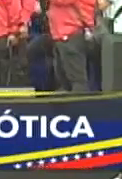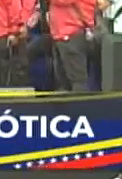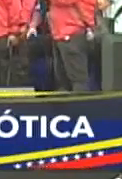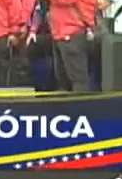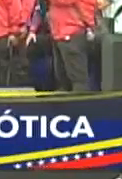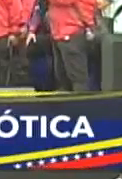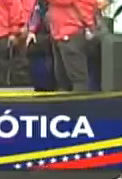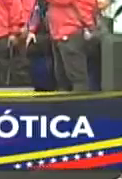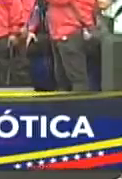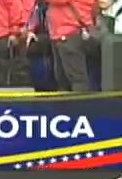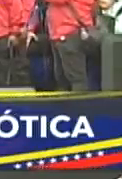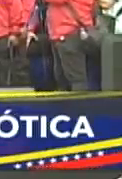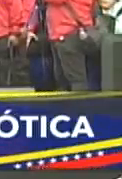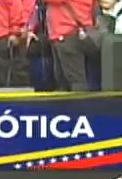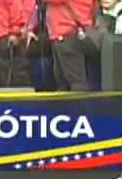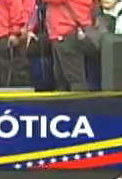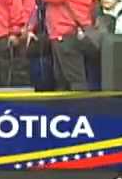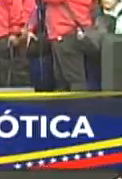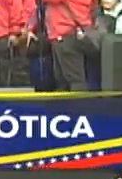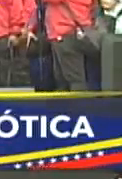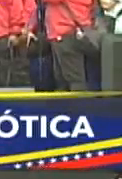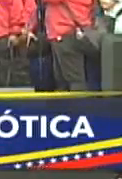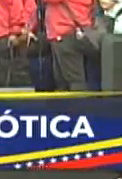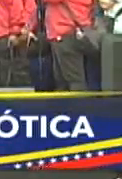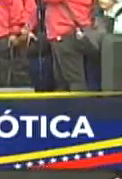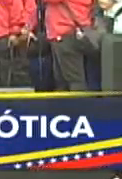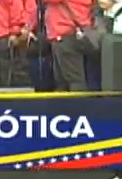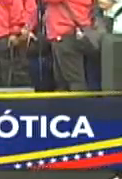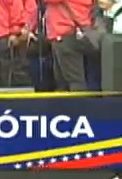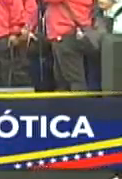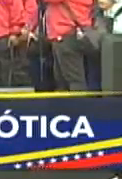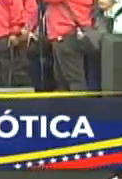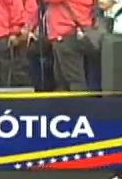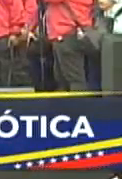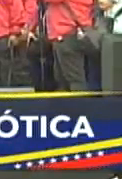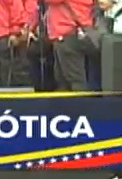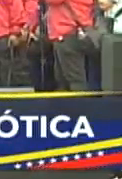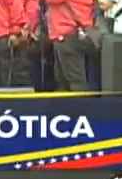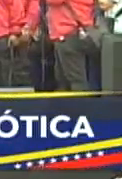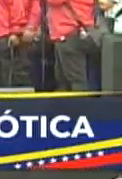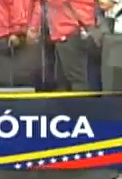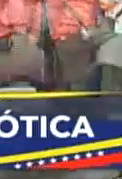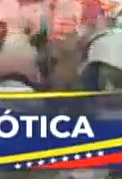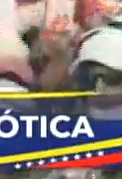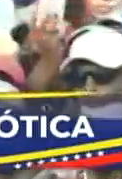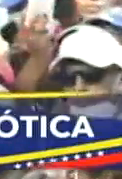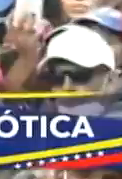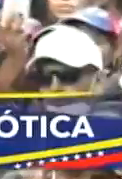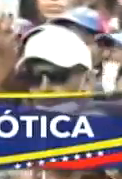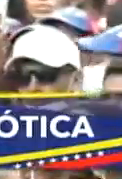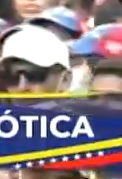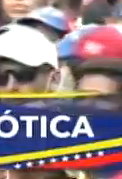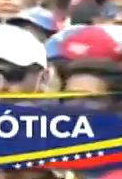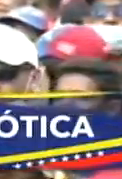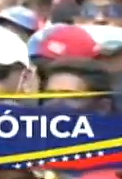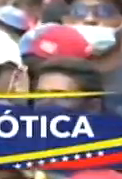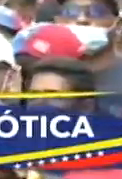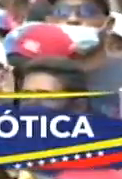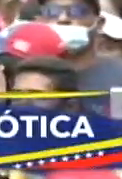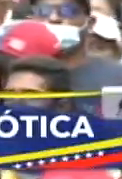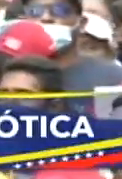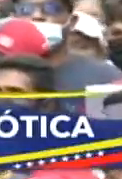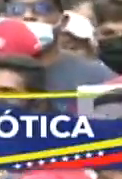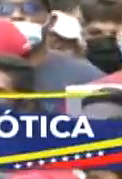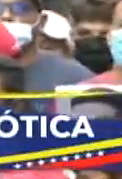¡Que viva la juventud venezolana! La juventud de los liceos y de las universidades. Y a esta grandiosa